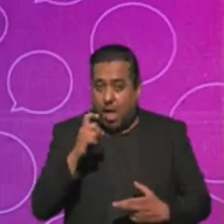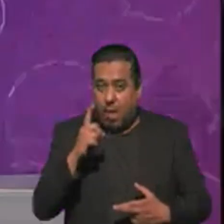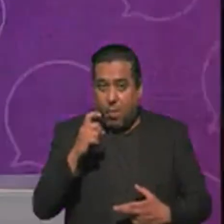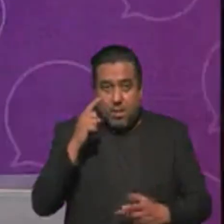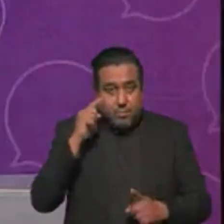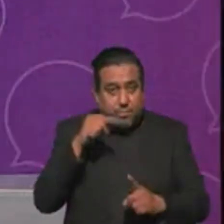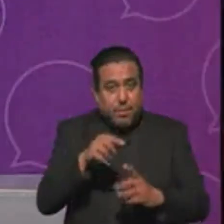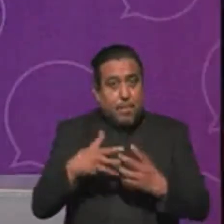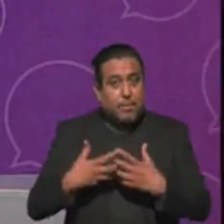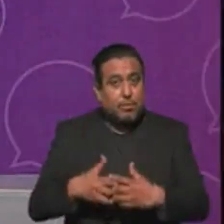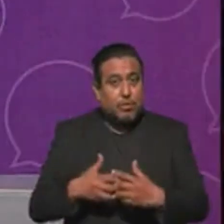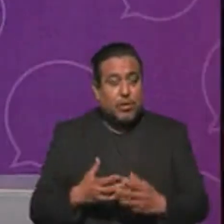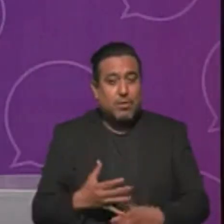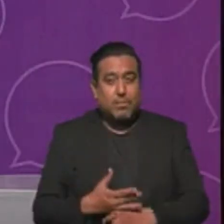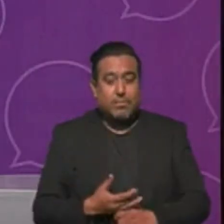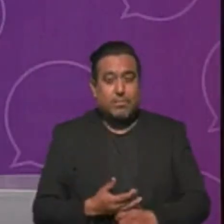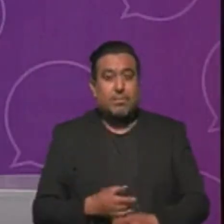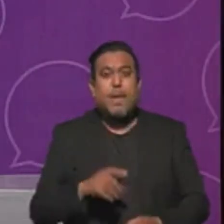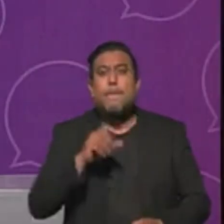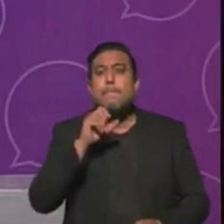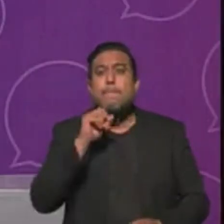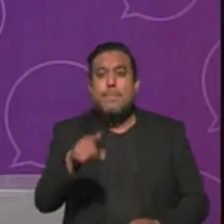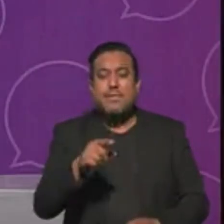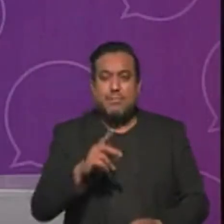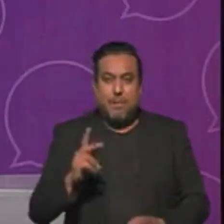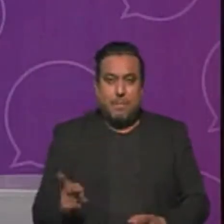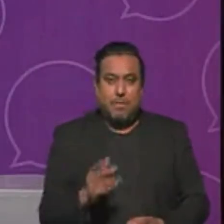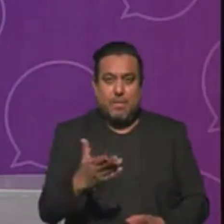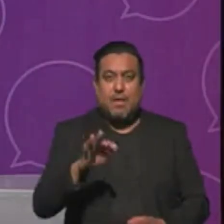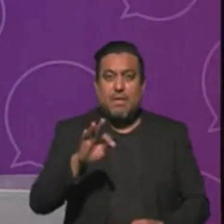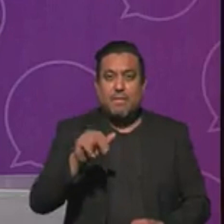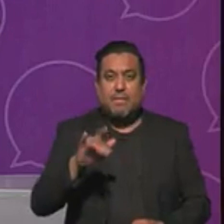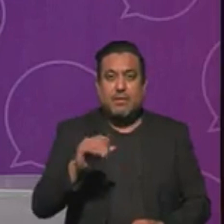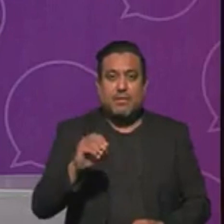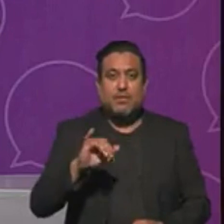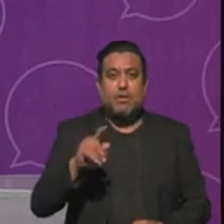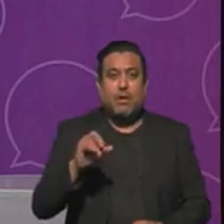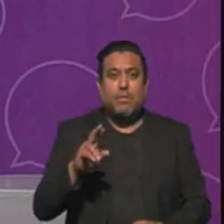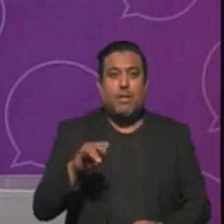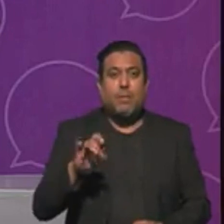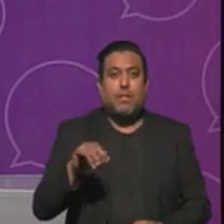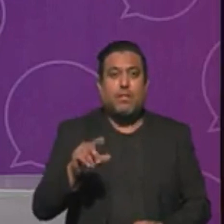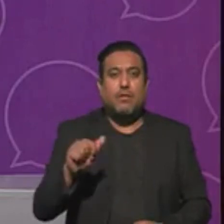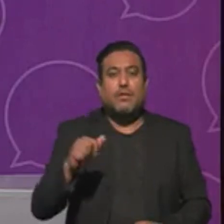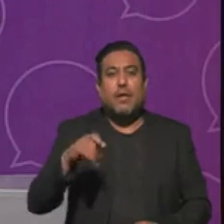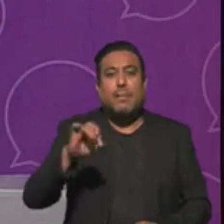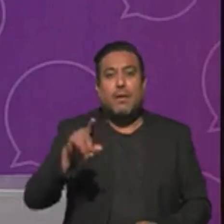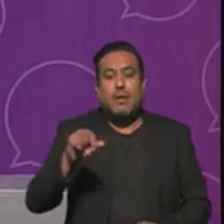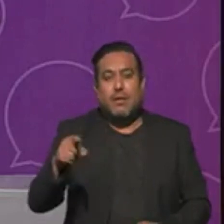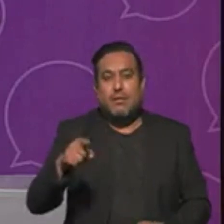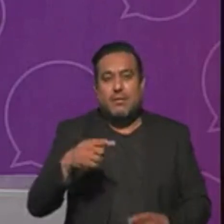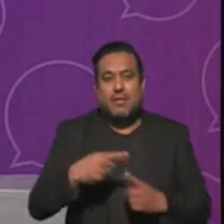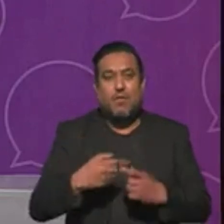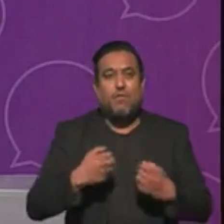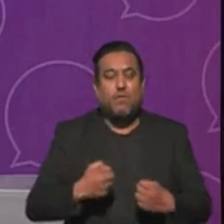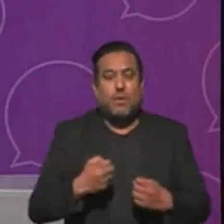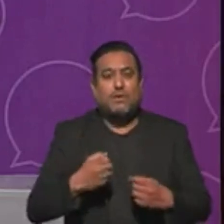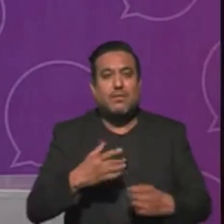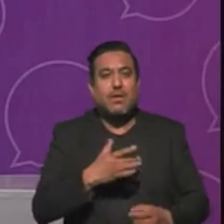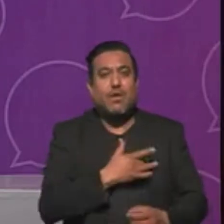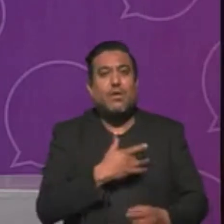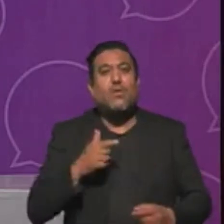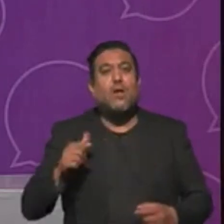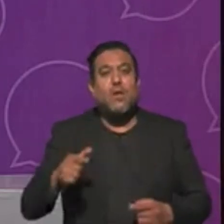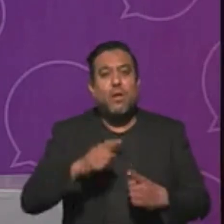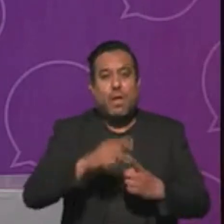gracias gracias candidato misma pregunta para el candidato Francisco Javier Mendoza Márquez de la coalición fuerza y corazón por Guanajuato integrado por los partidos